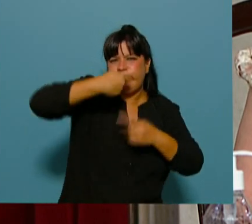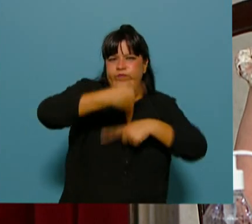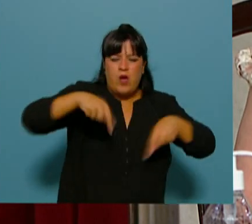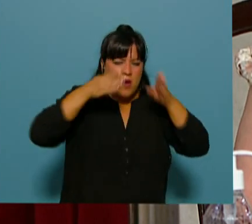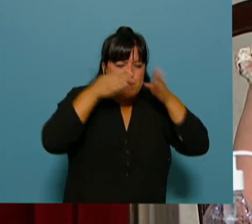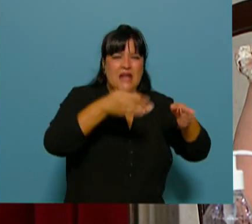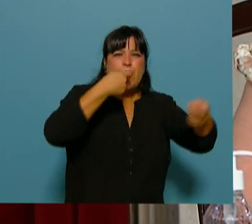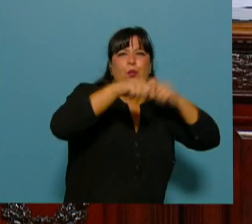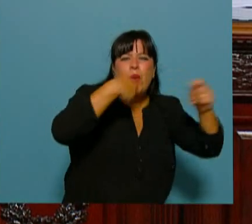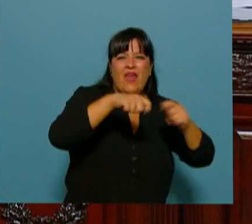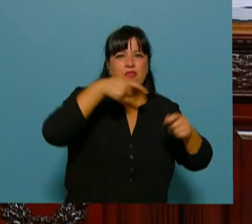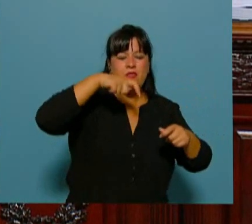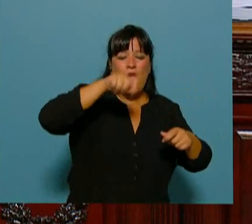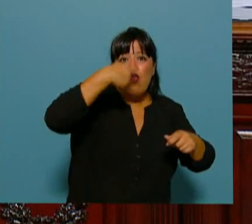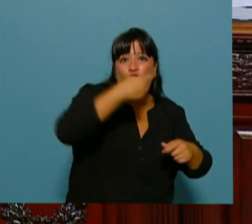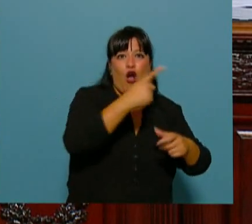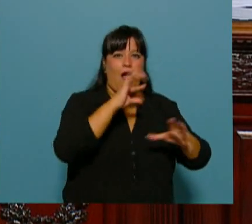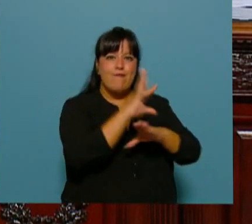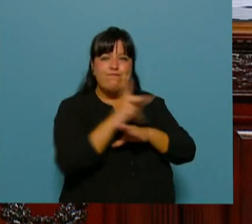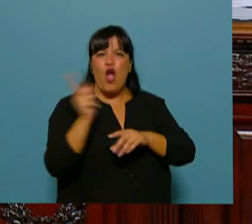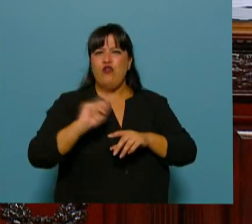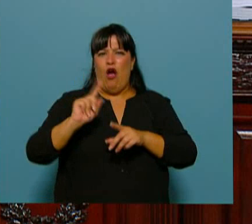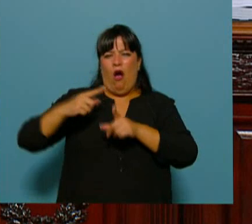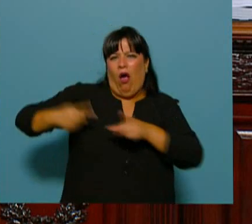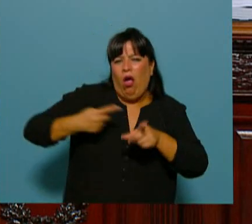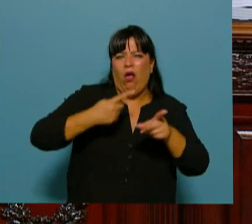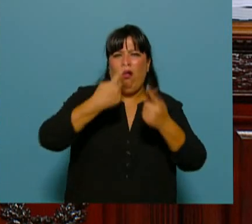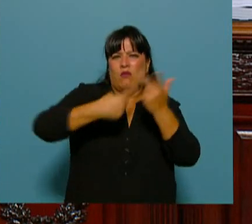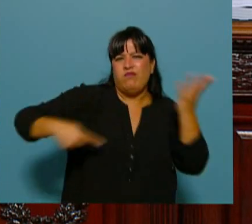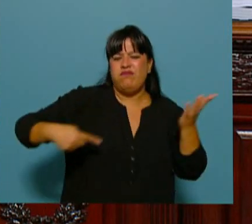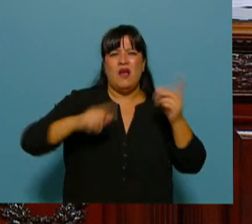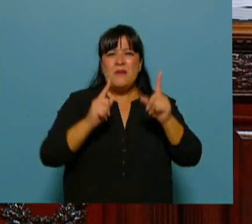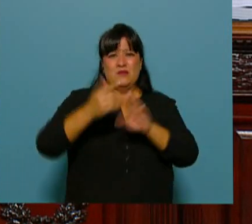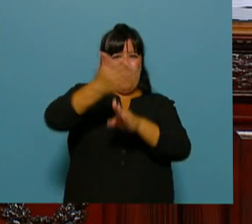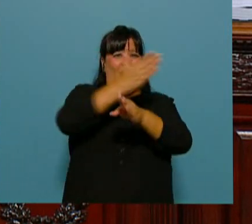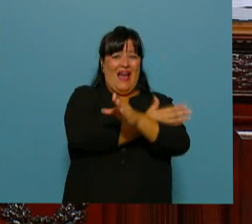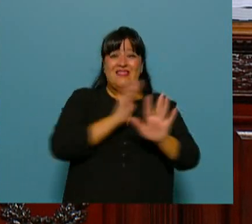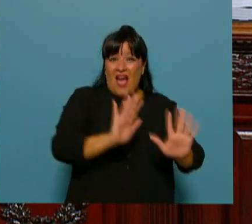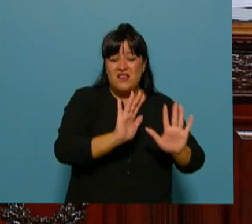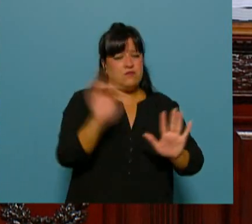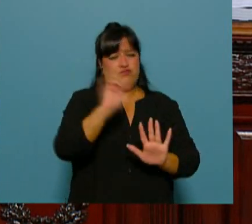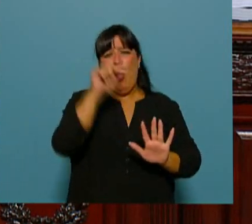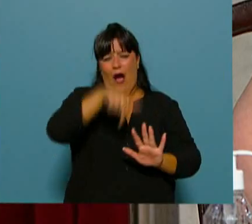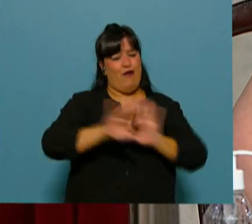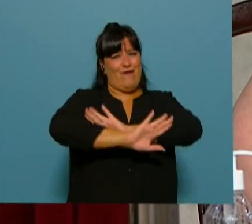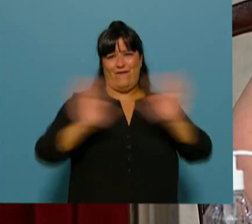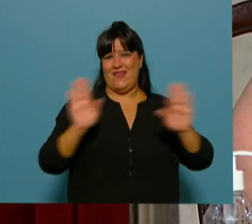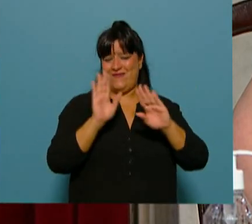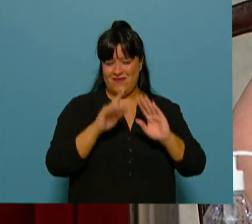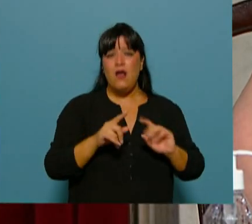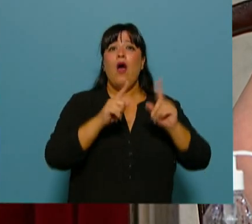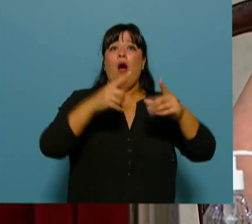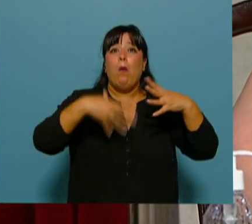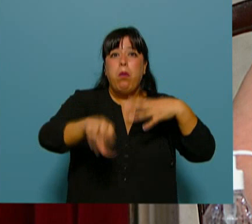al narcotráfico y no la política de persecución del consumo que regía previamente. Incrementamos así